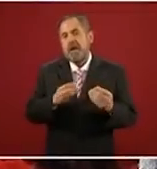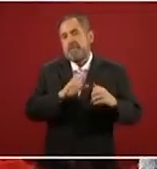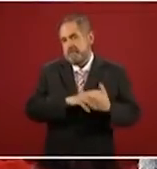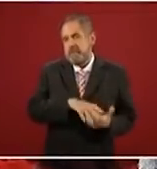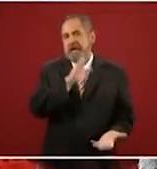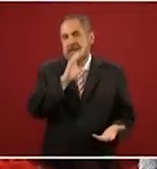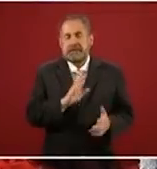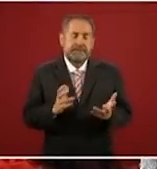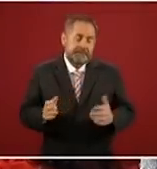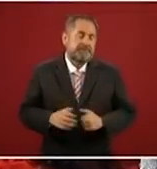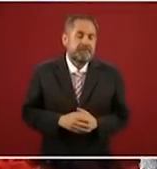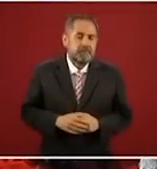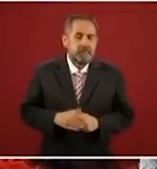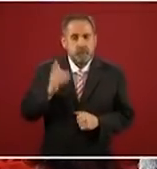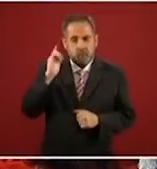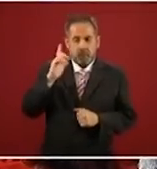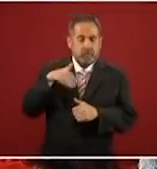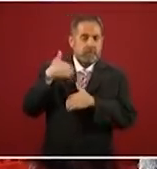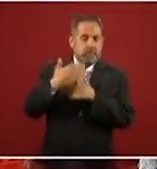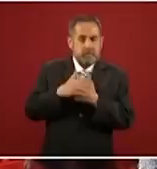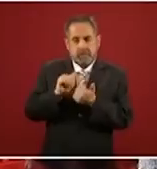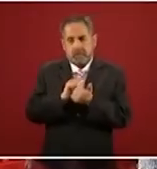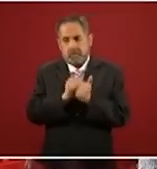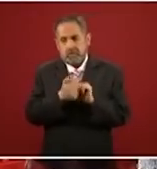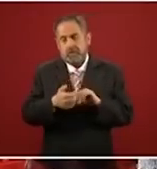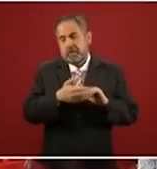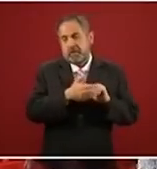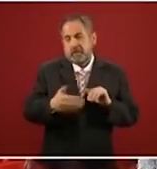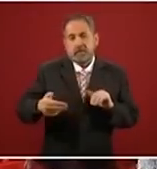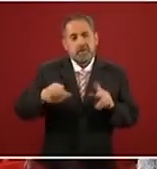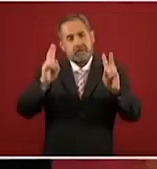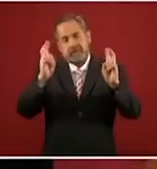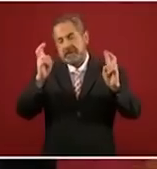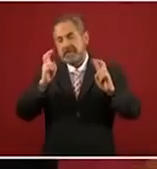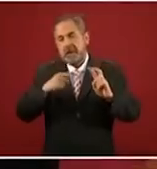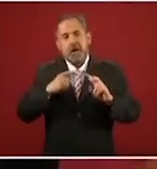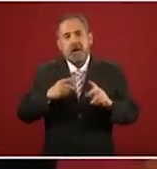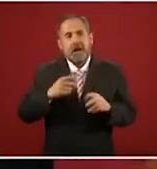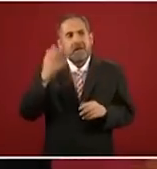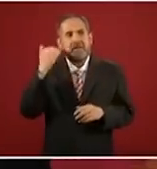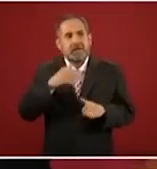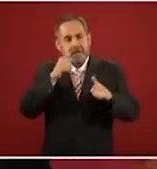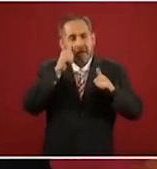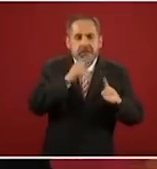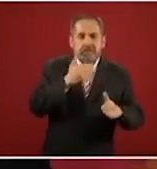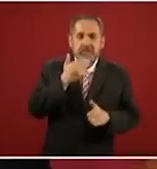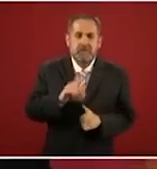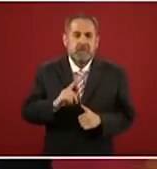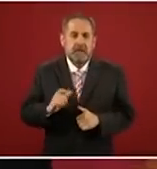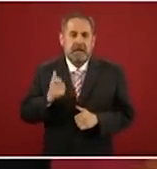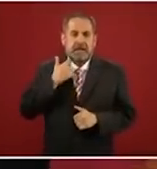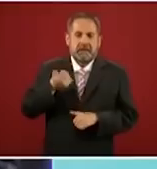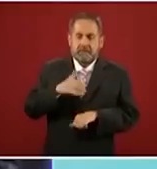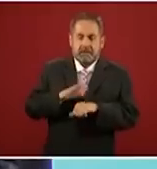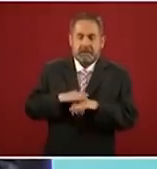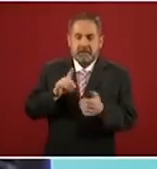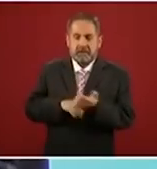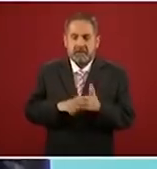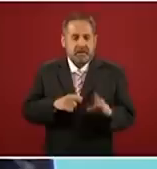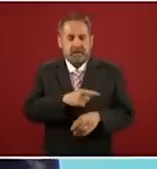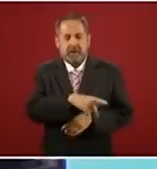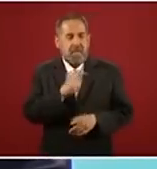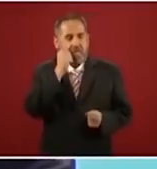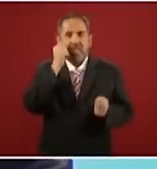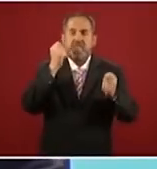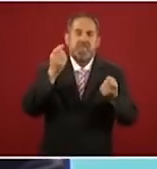esperamos que el comportamiento se regularicen era un tema que estaba muy abandonado en la anterior administración hacia en lo que se les